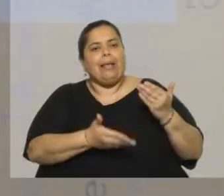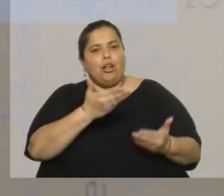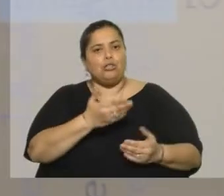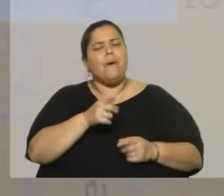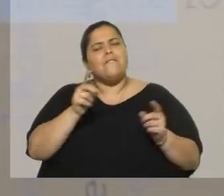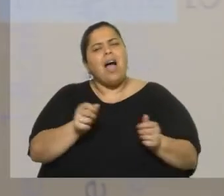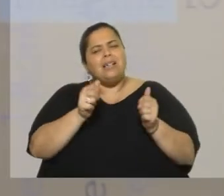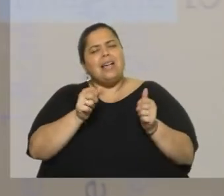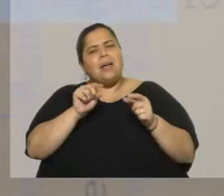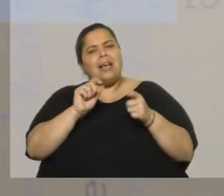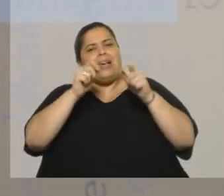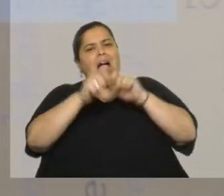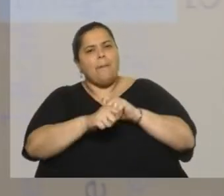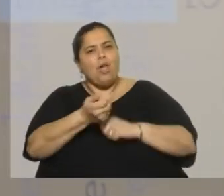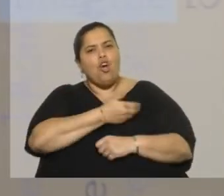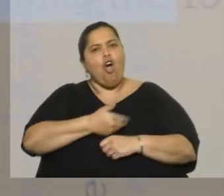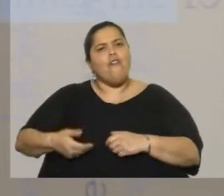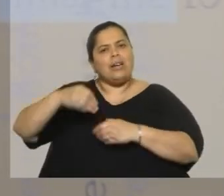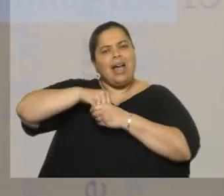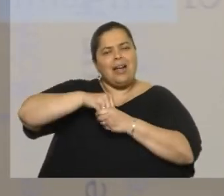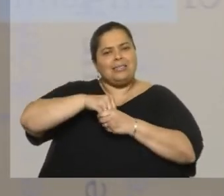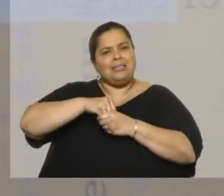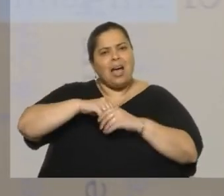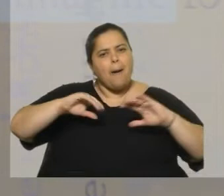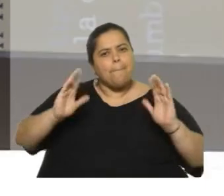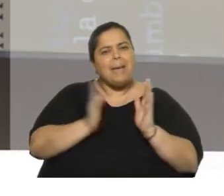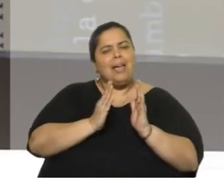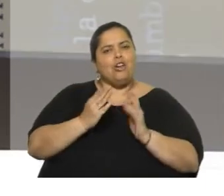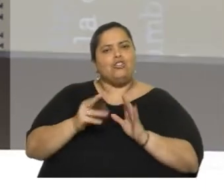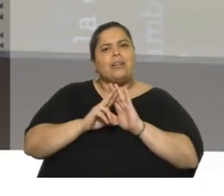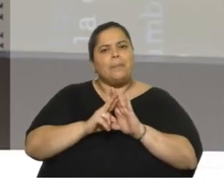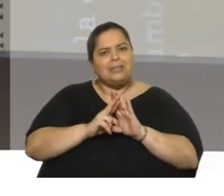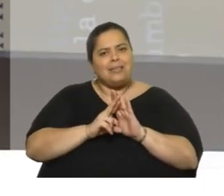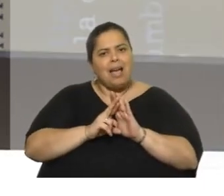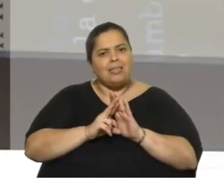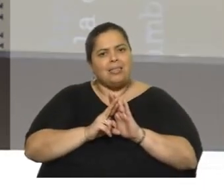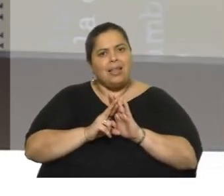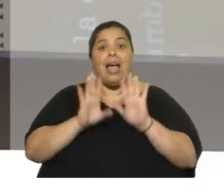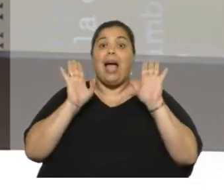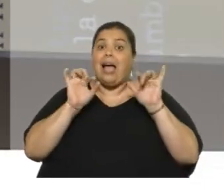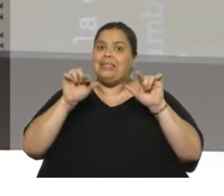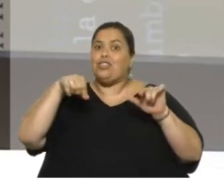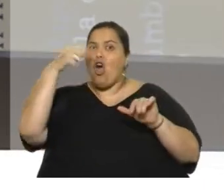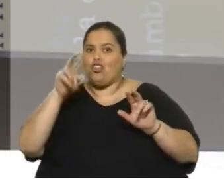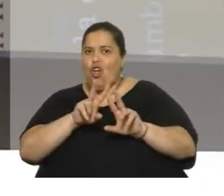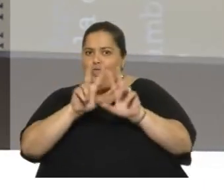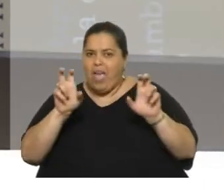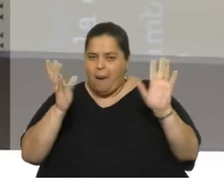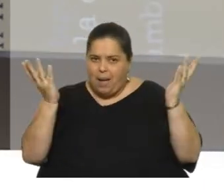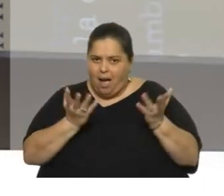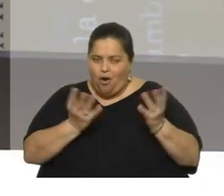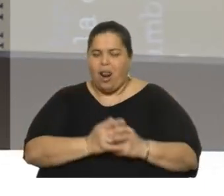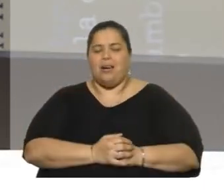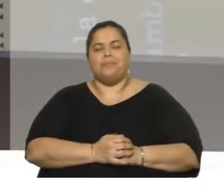la gobernanza a nivel del Consejo? ¿Se va a reducir los representantes? Bueno, ese es otro temita que está ahora sobre lindo. La